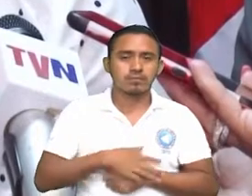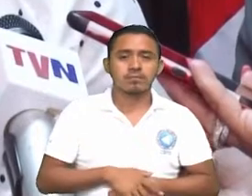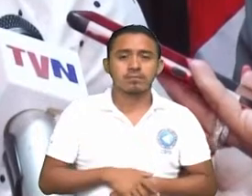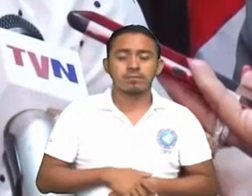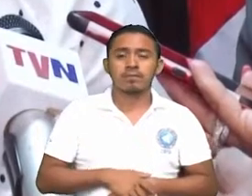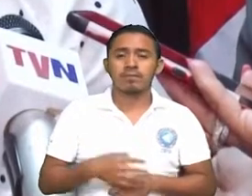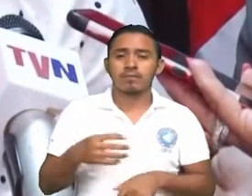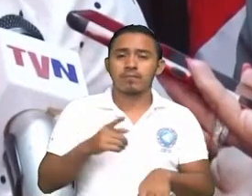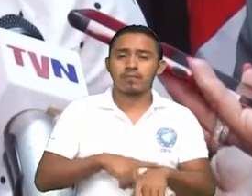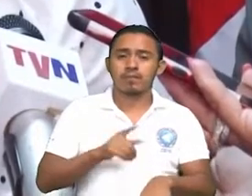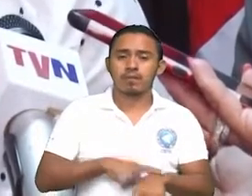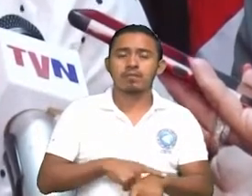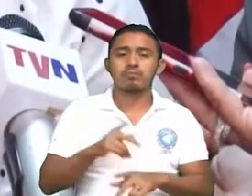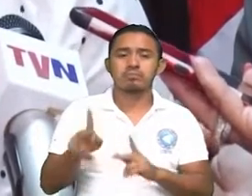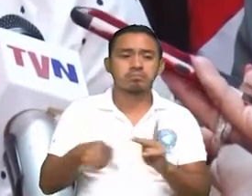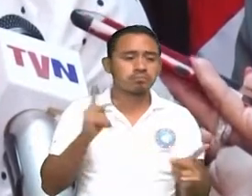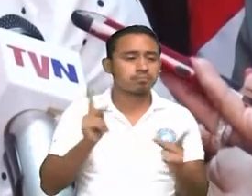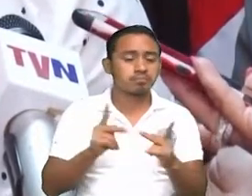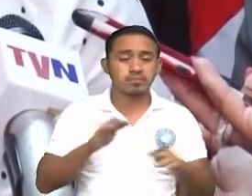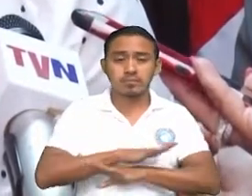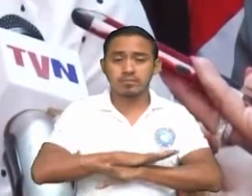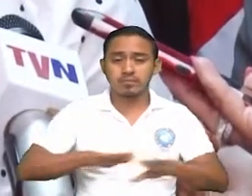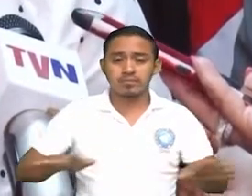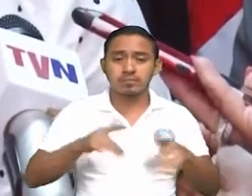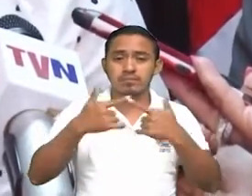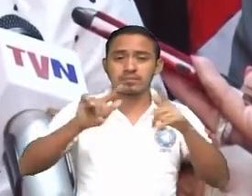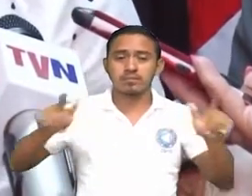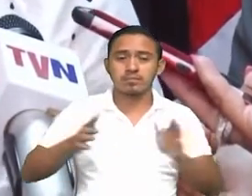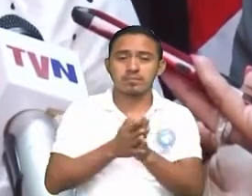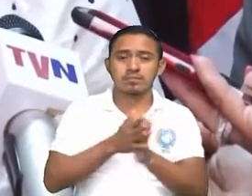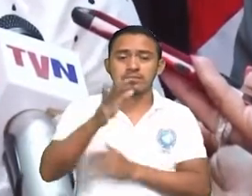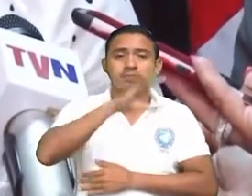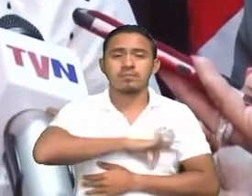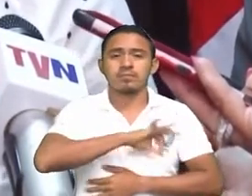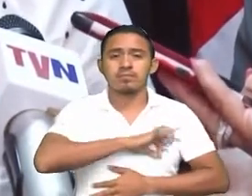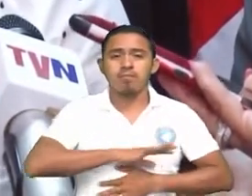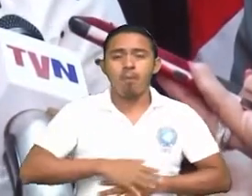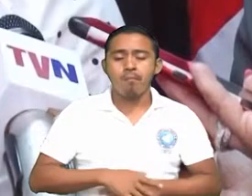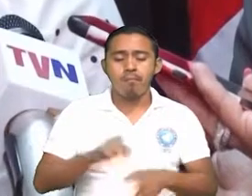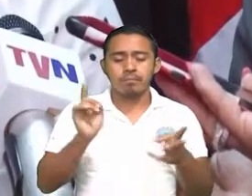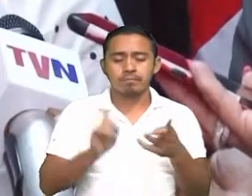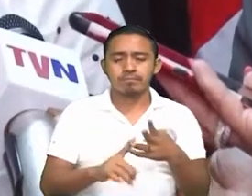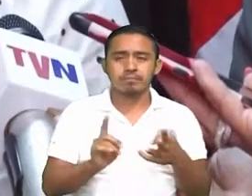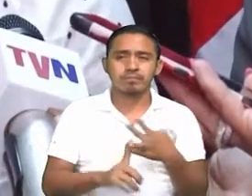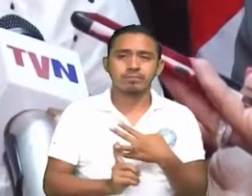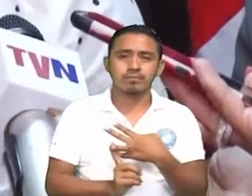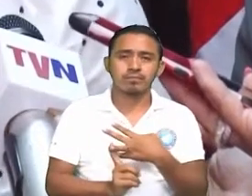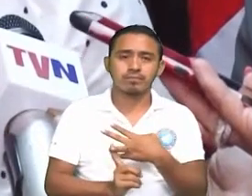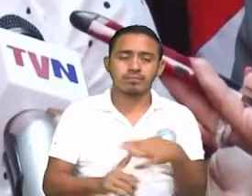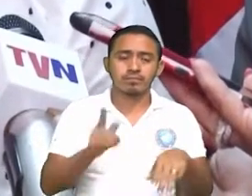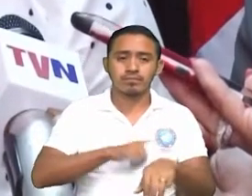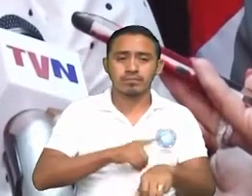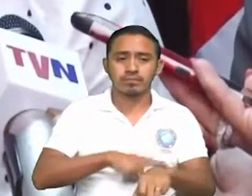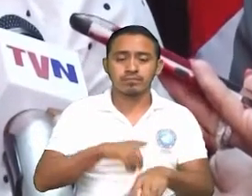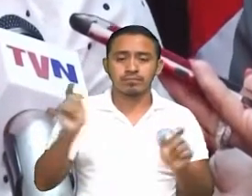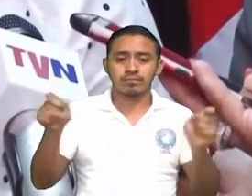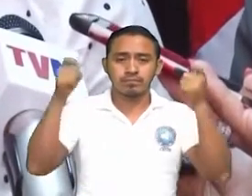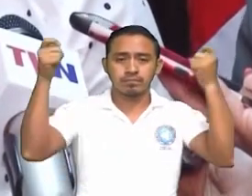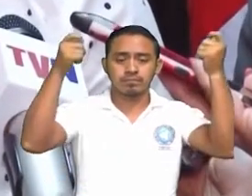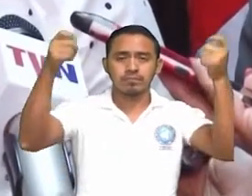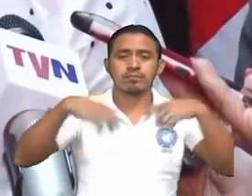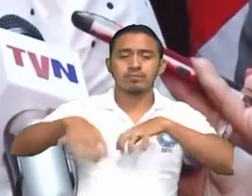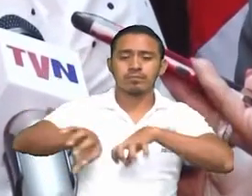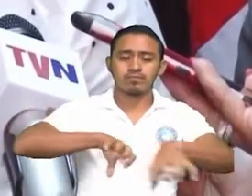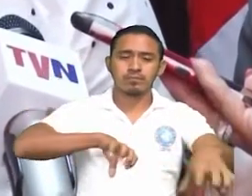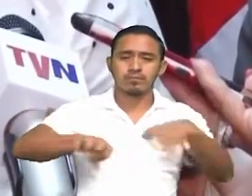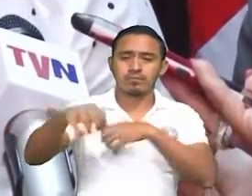de descanso será pleno y libre con goce de salario. 3. El periodo de celebración de las